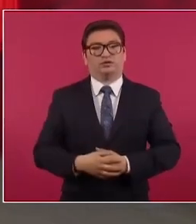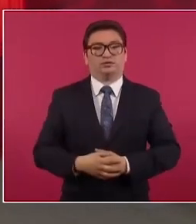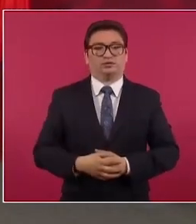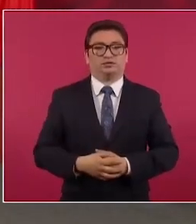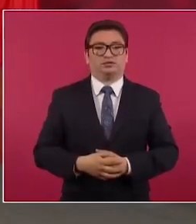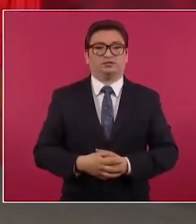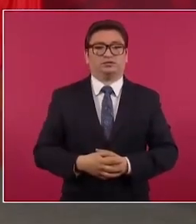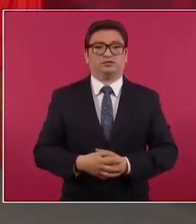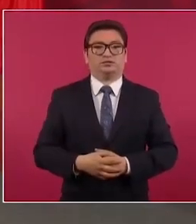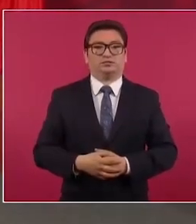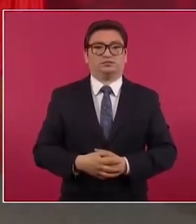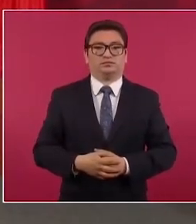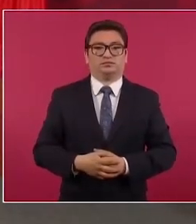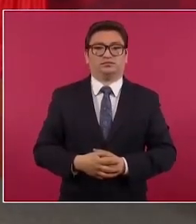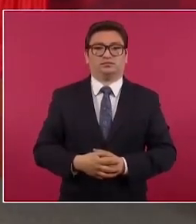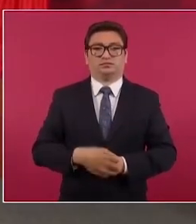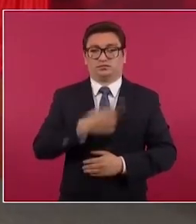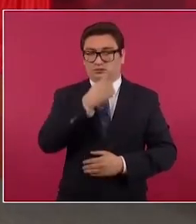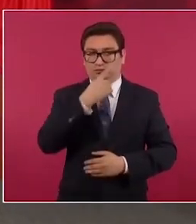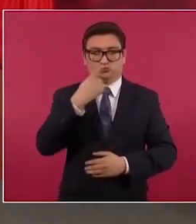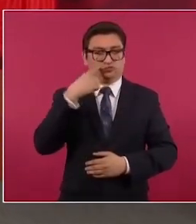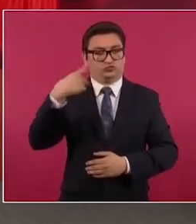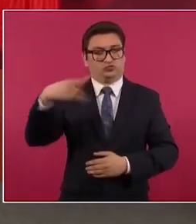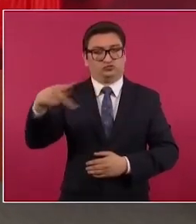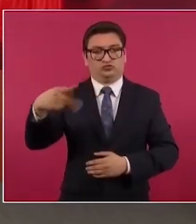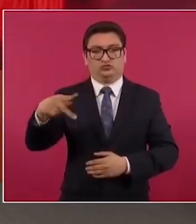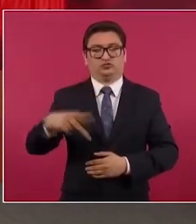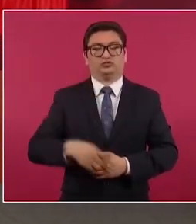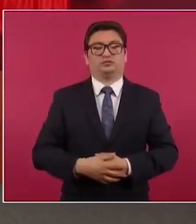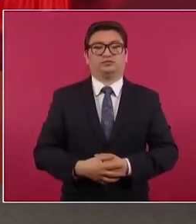de su criterio.